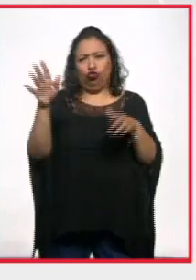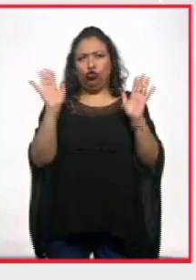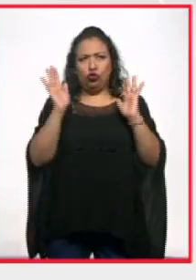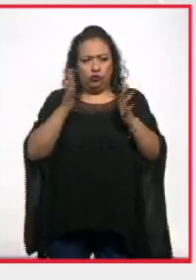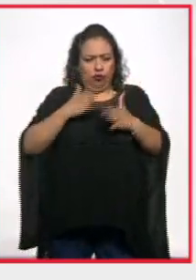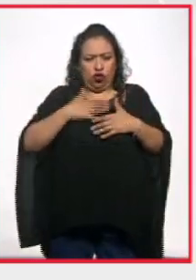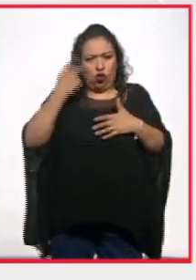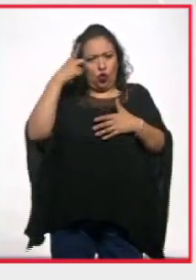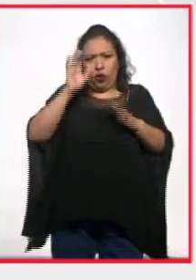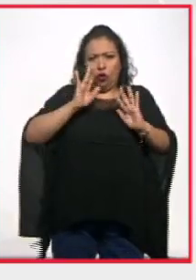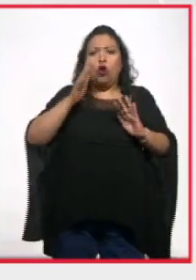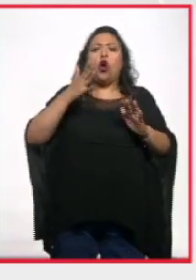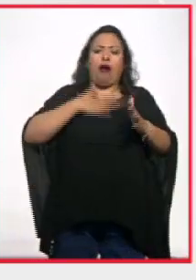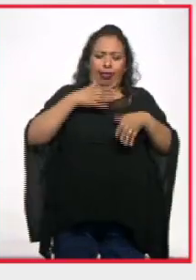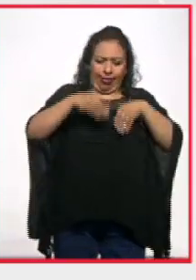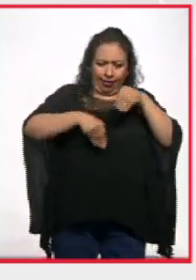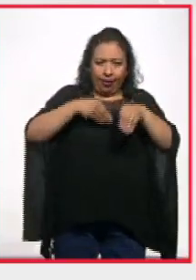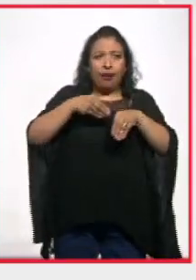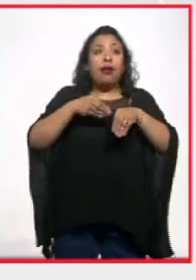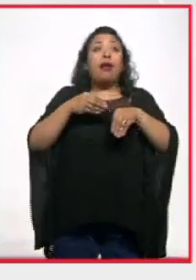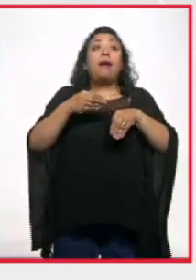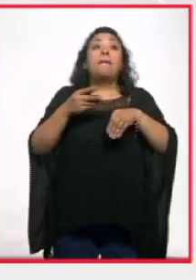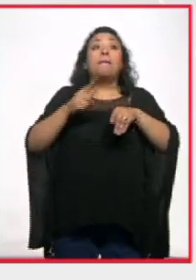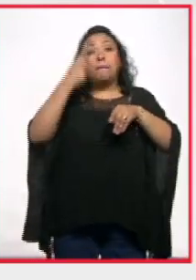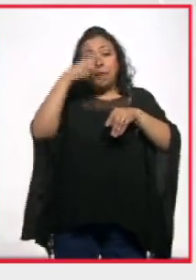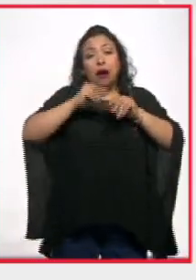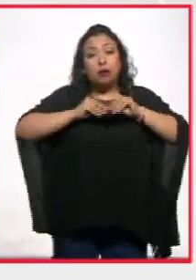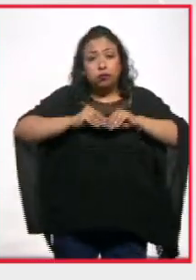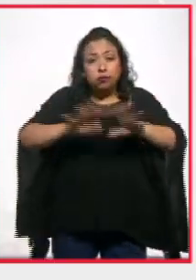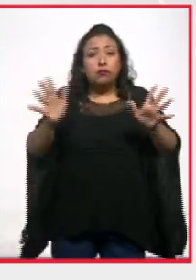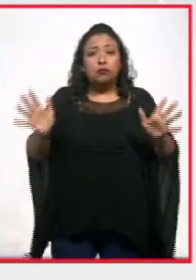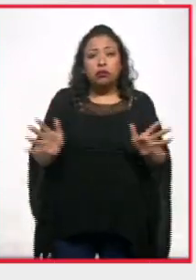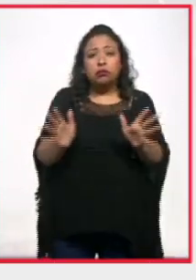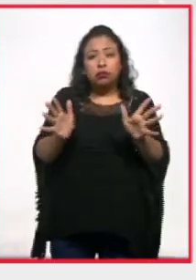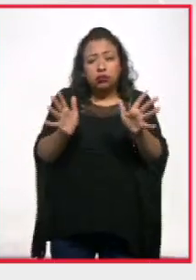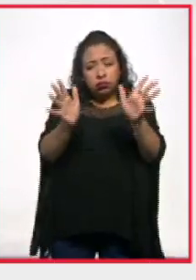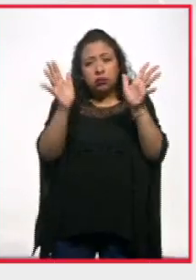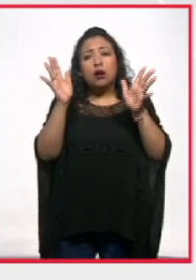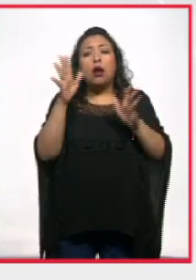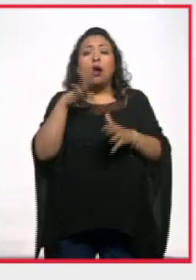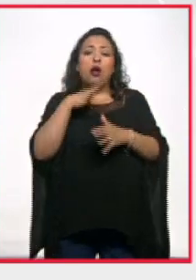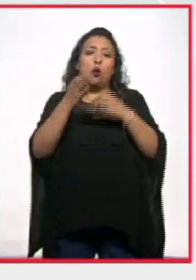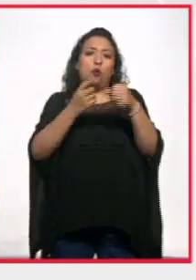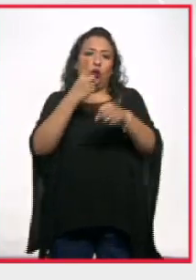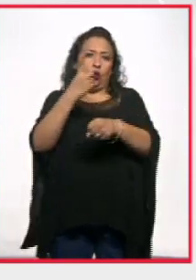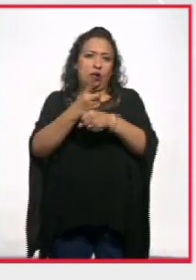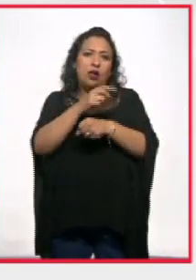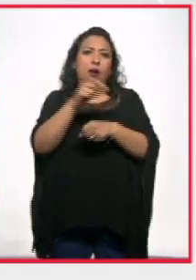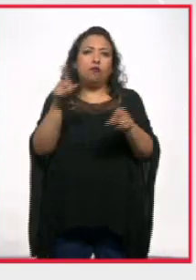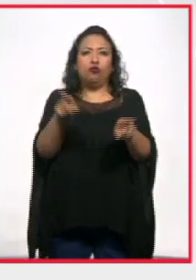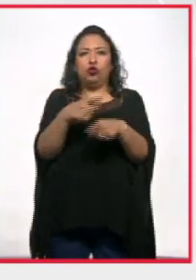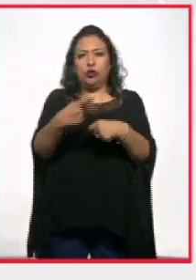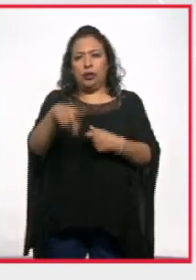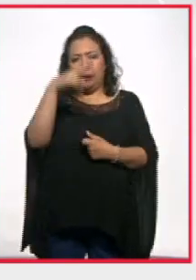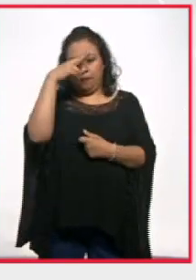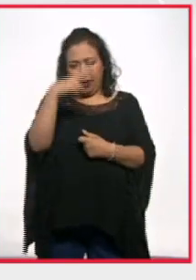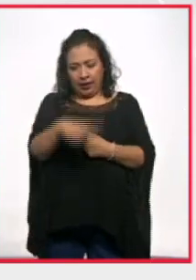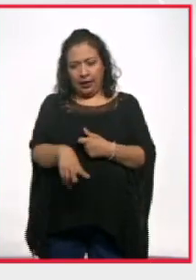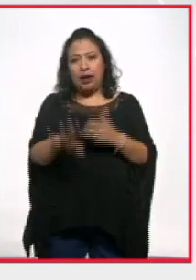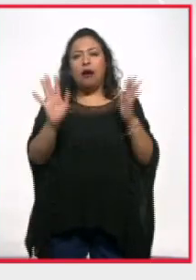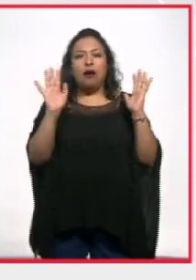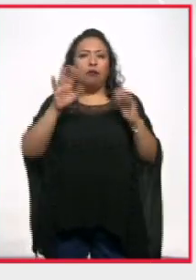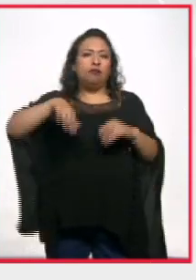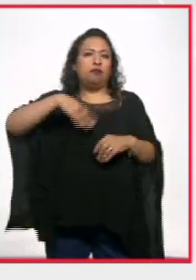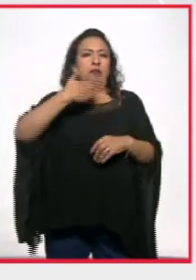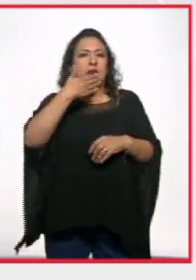es de nosotros, lo hacemos nosotros por difundir, por promover y por darle esa oportunidad a la música mexicana. Como